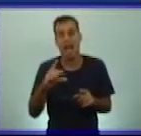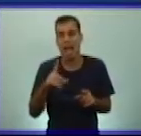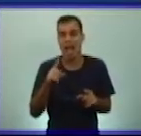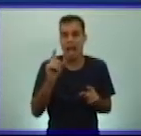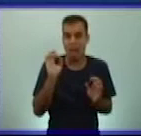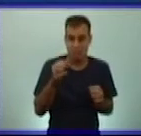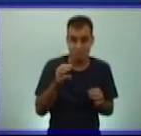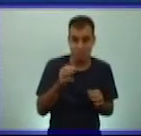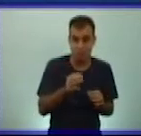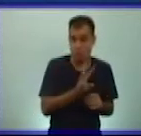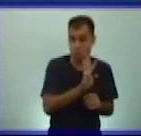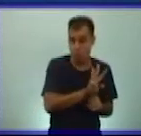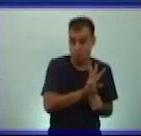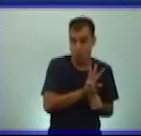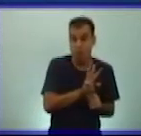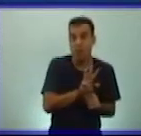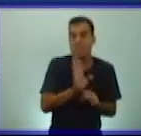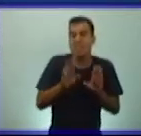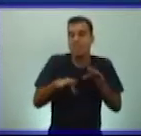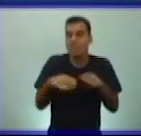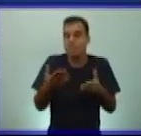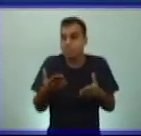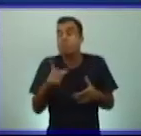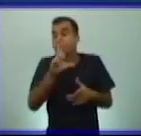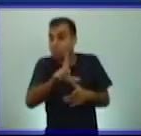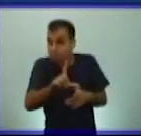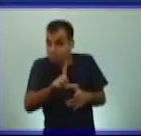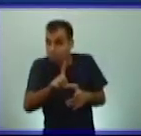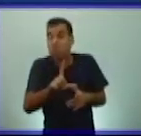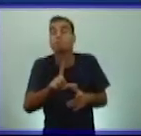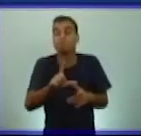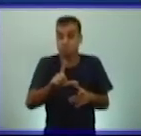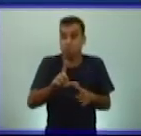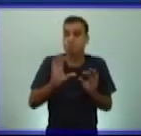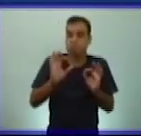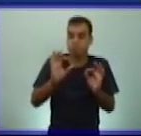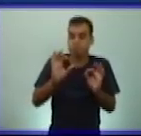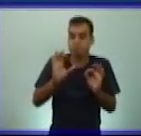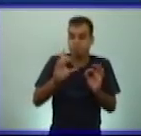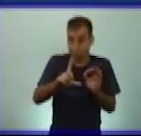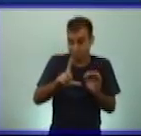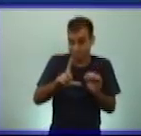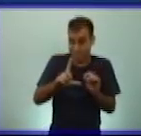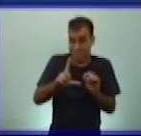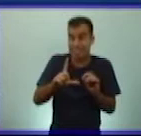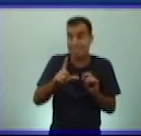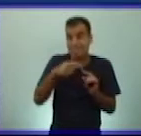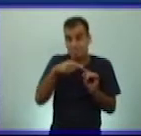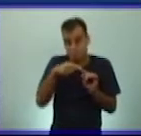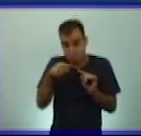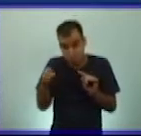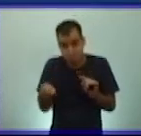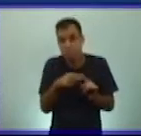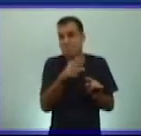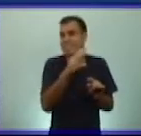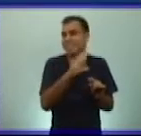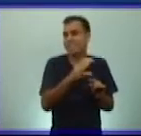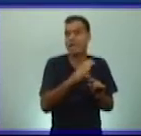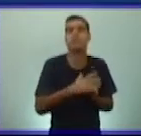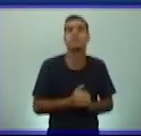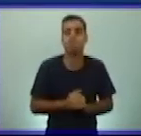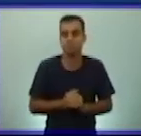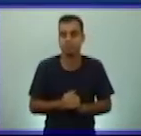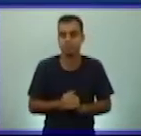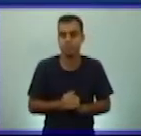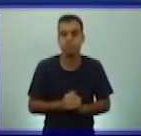va a depender exclusivamente del valor de la inductancia en el circuito y del valor de la capacidad. Es decir